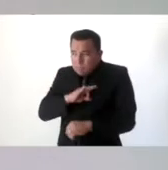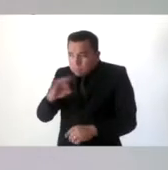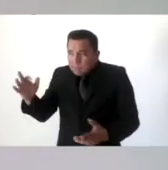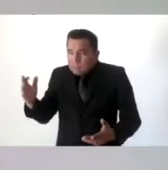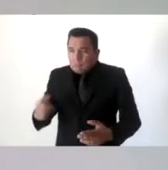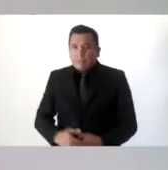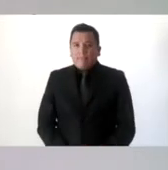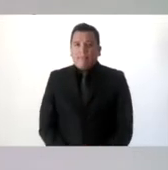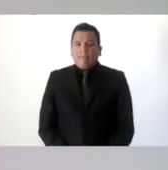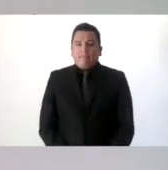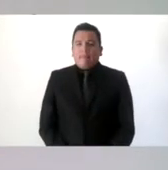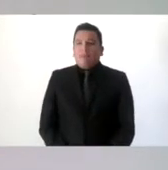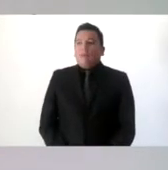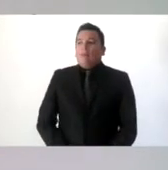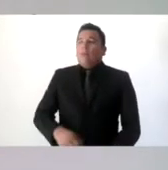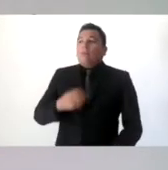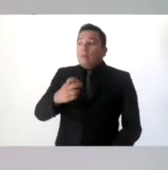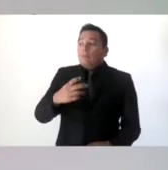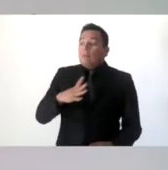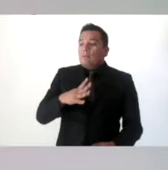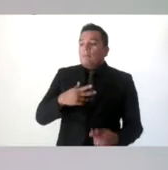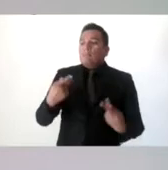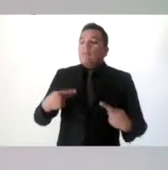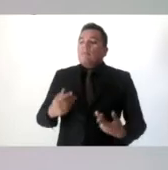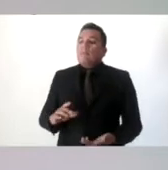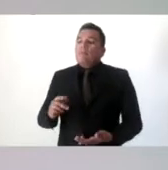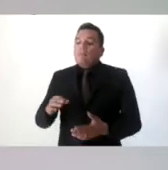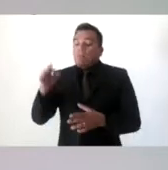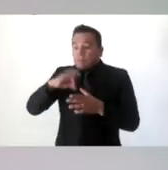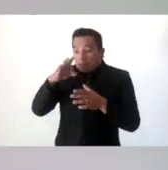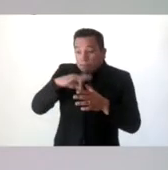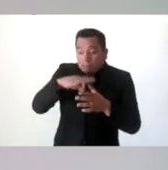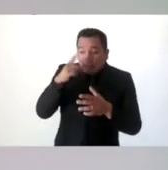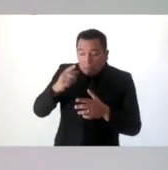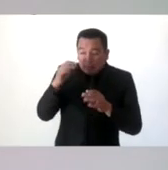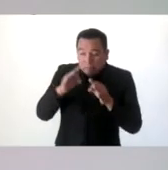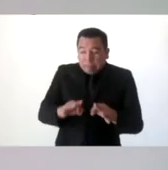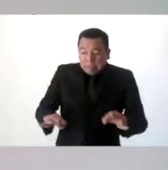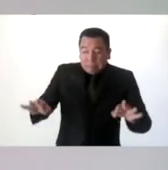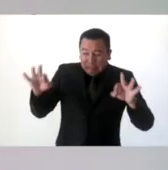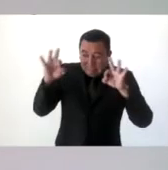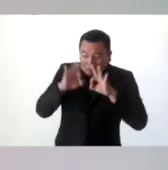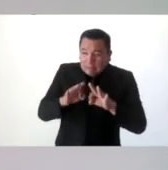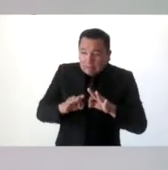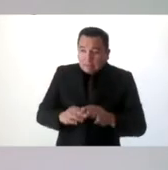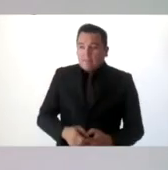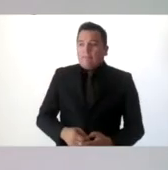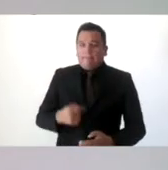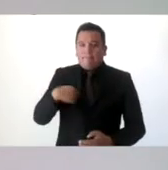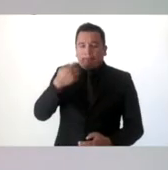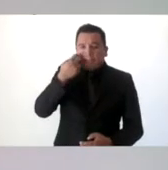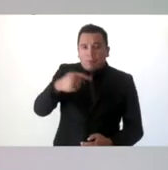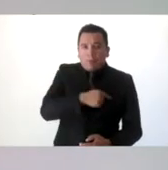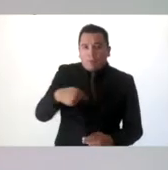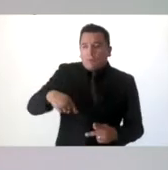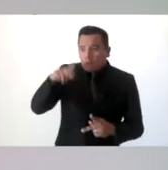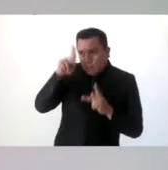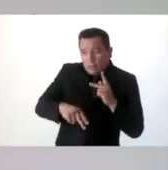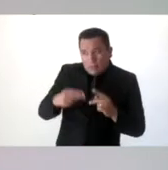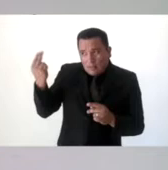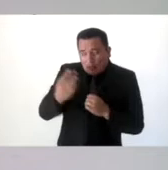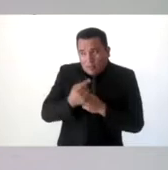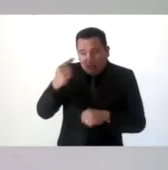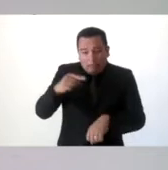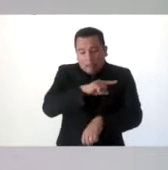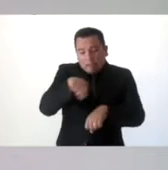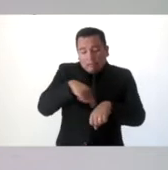través de votación electrónica o cualquier tipo de votación por los números que plantea? Quisiera que antes de hacer una pausa que